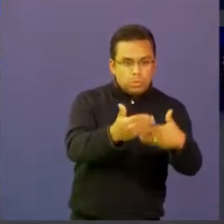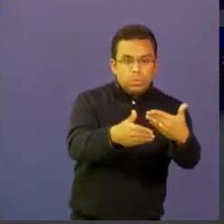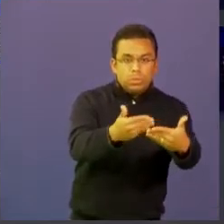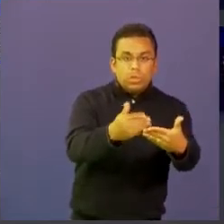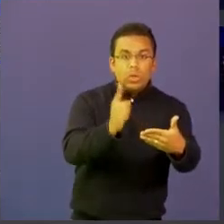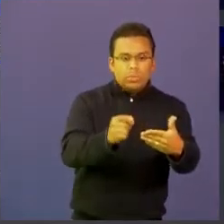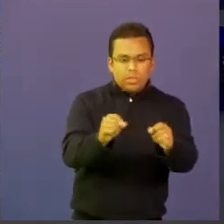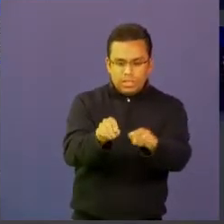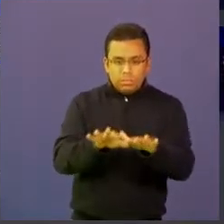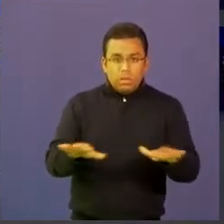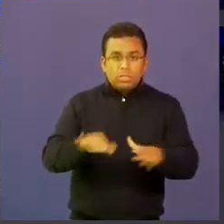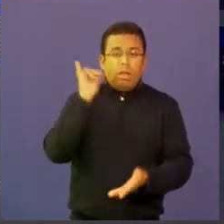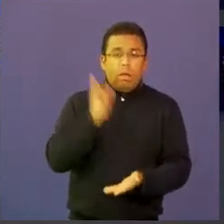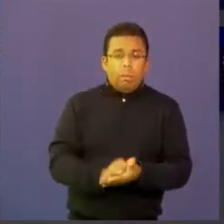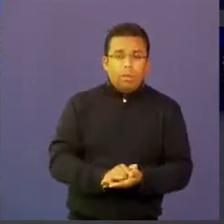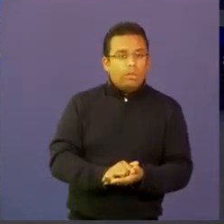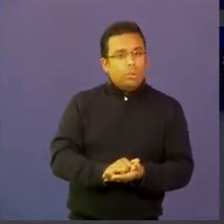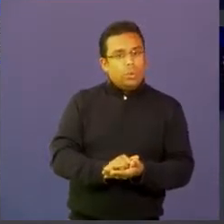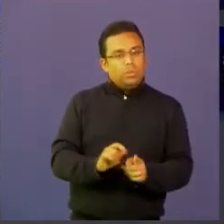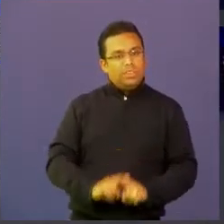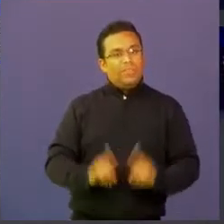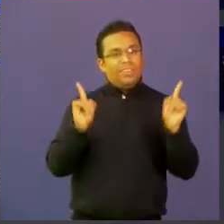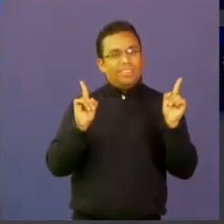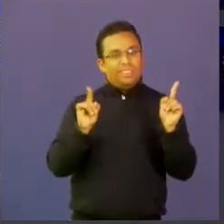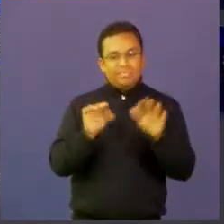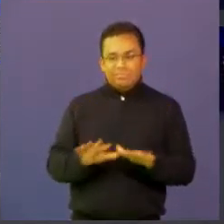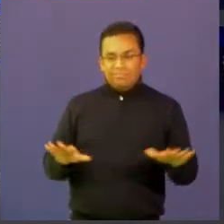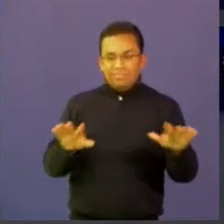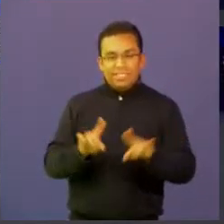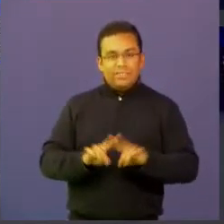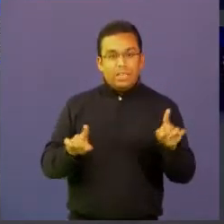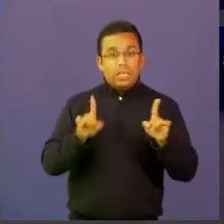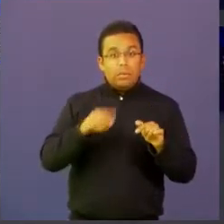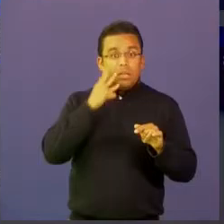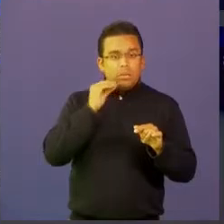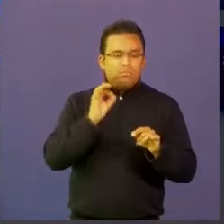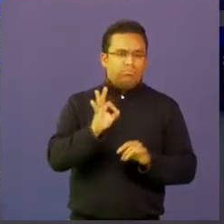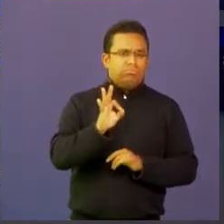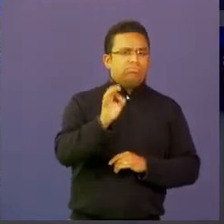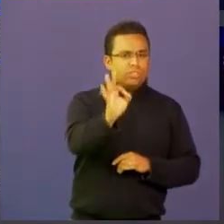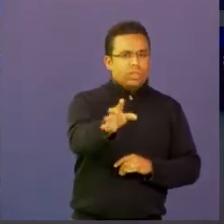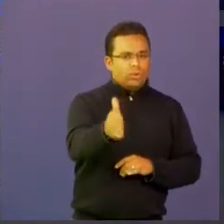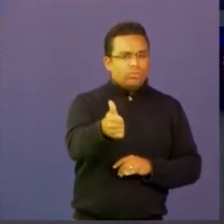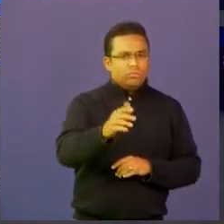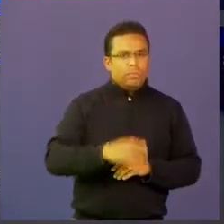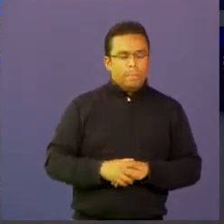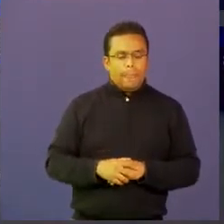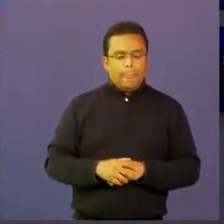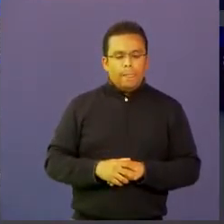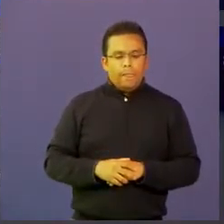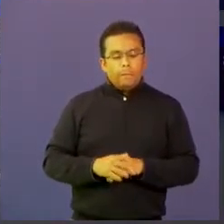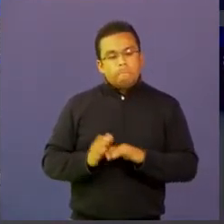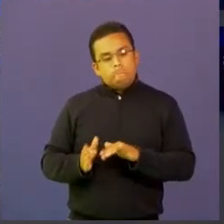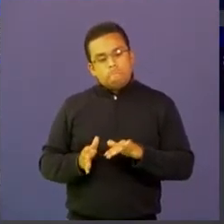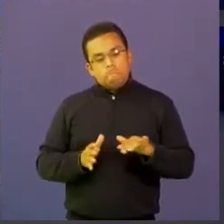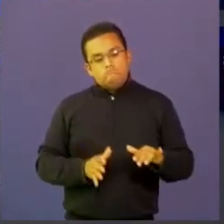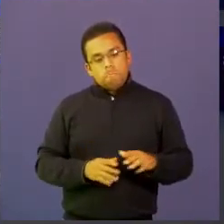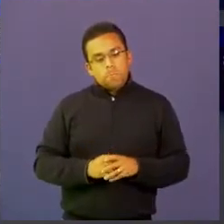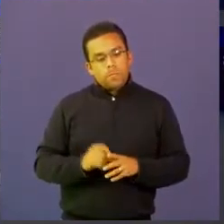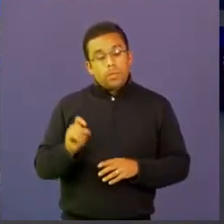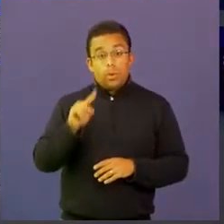lugar diferente al que hemos estado confundados pero creo que es una experiencia que vale la pena otra cuestión que diría que es